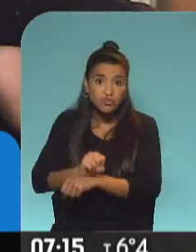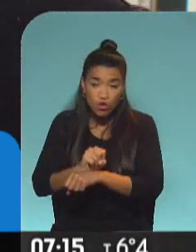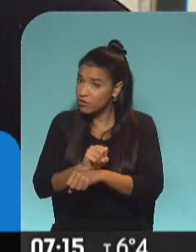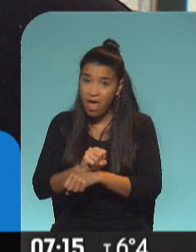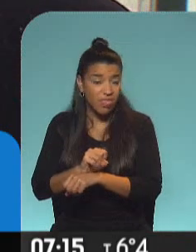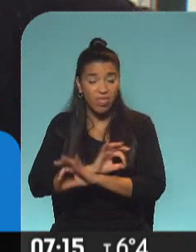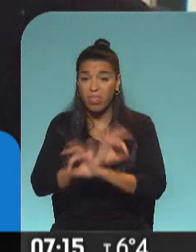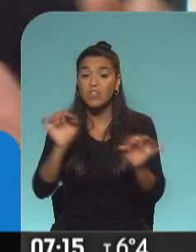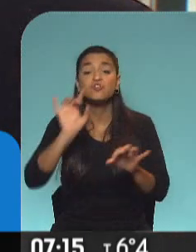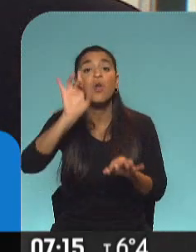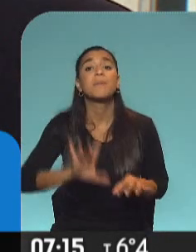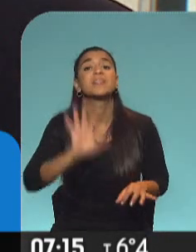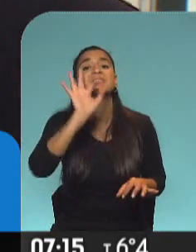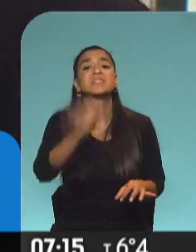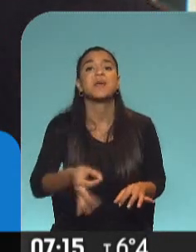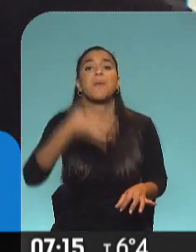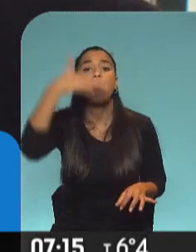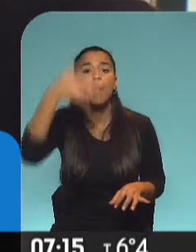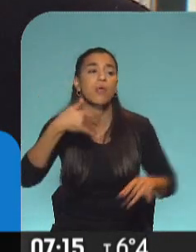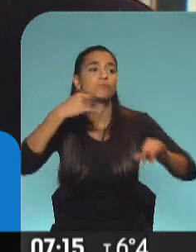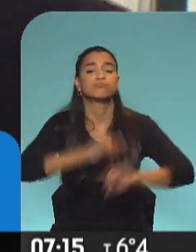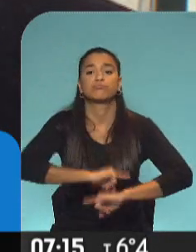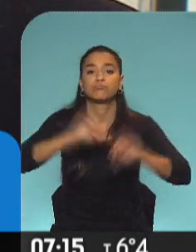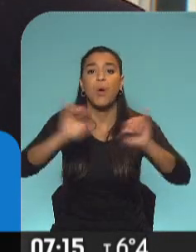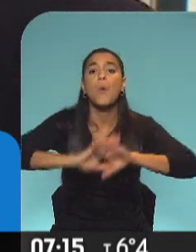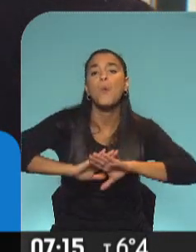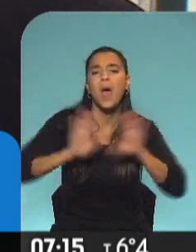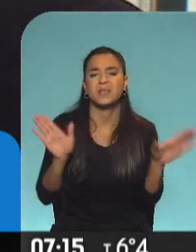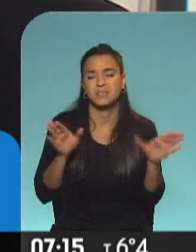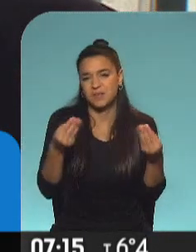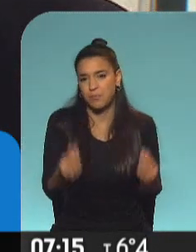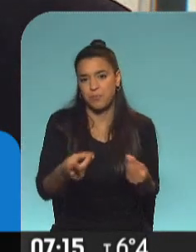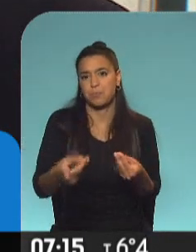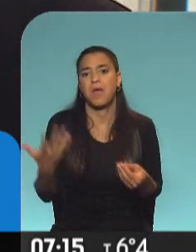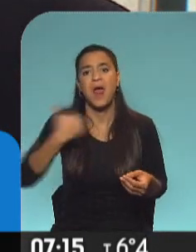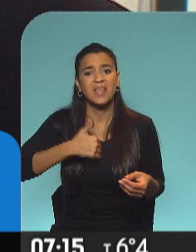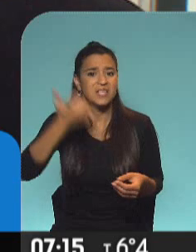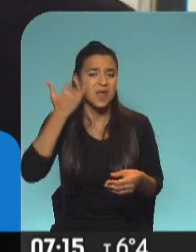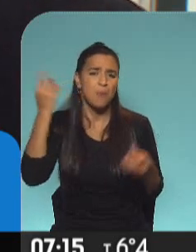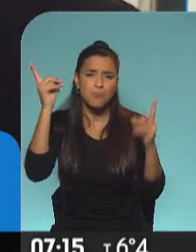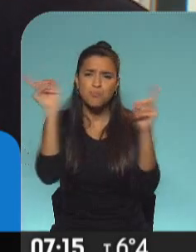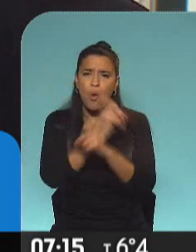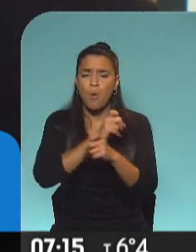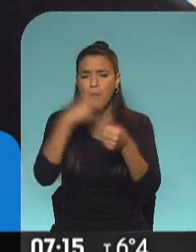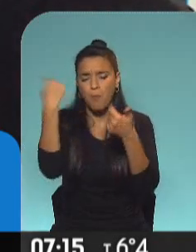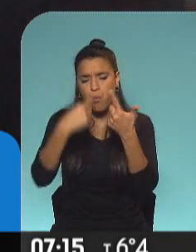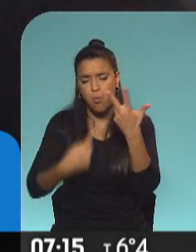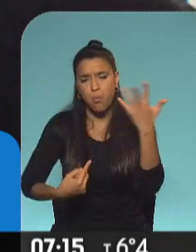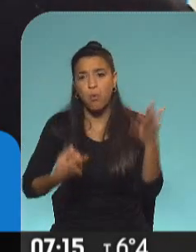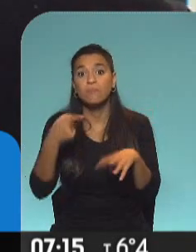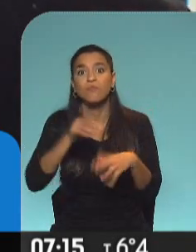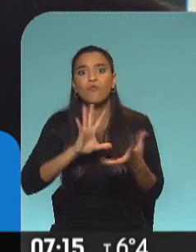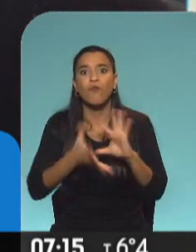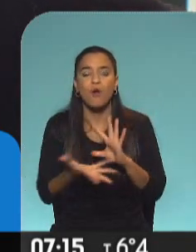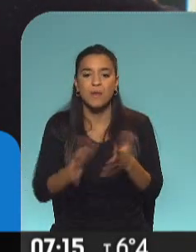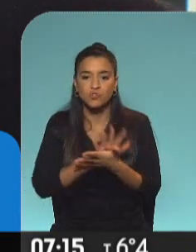que se supiera la verdad y que se publicara y que termináramos con esto, porque la Argentina ya tiene demasiados problemas y una de las formas de empezar a solucionar